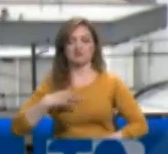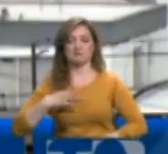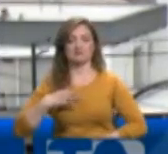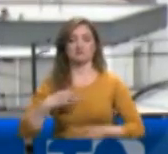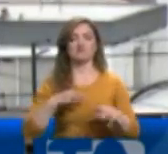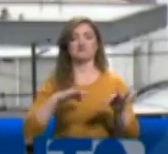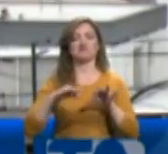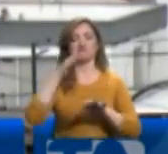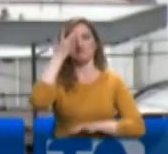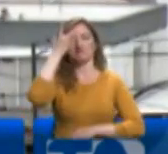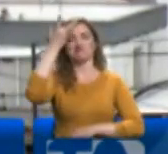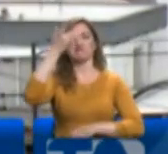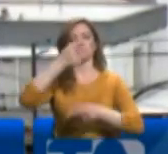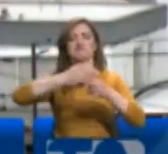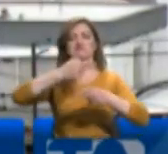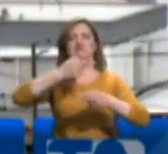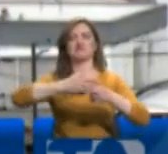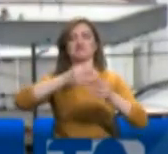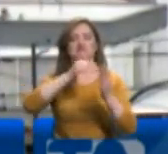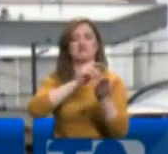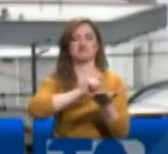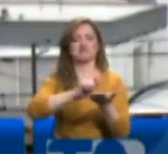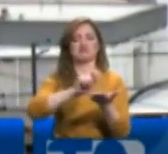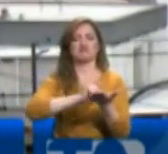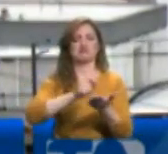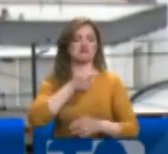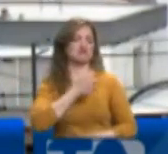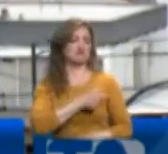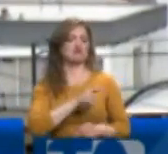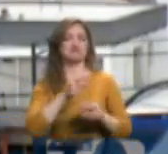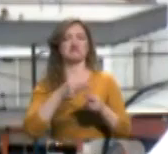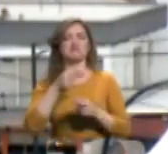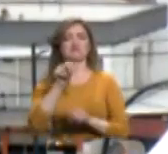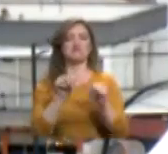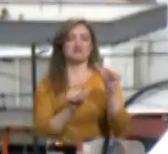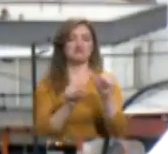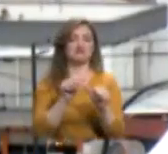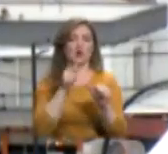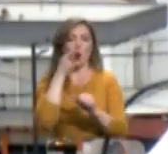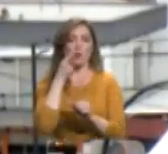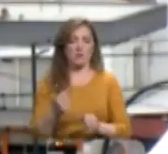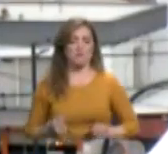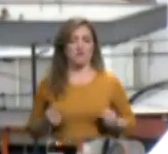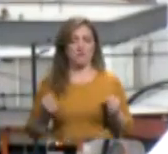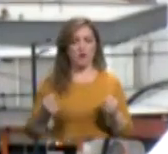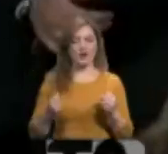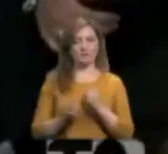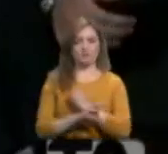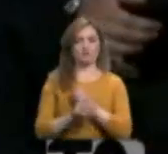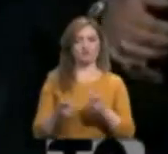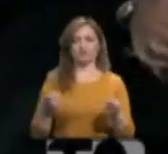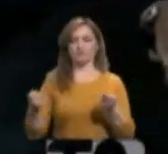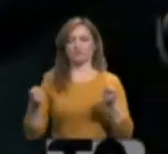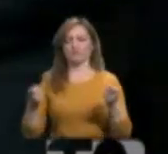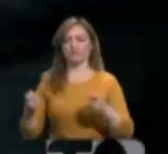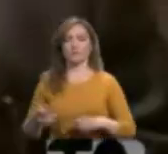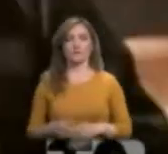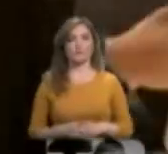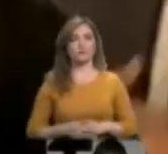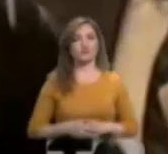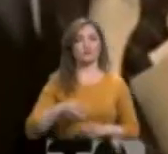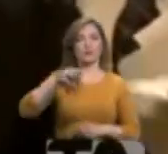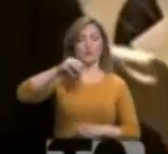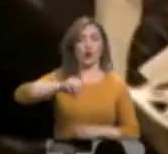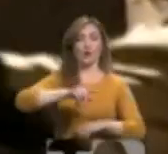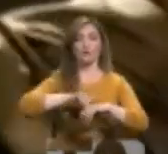para explicar por qué su nombre sale en las anotaciones de Pamela Martínez como uno de los hombres fuertes de campaña. Deberá hacerlo el